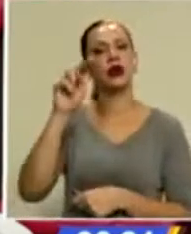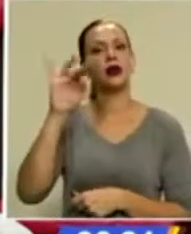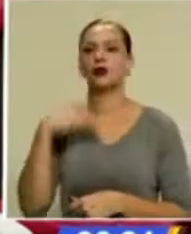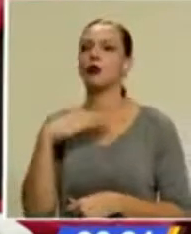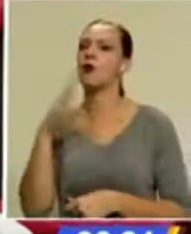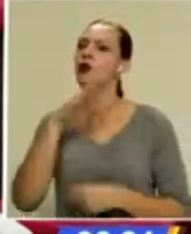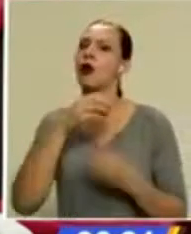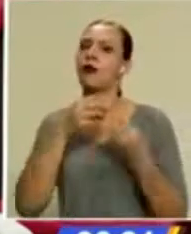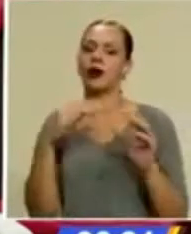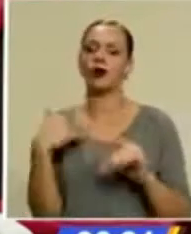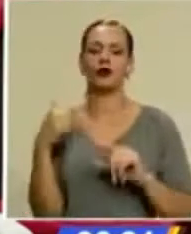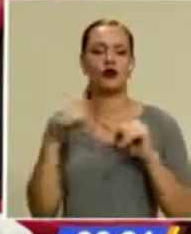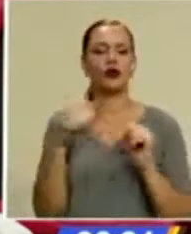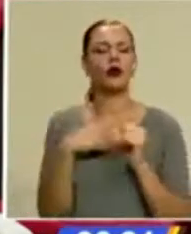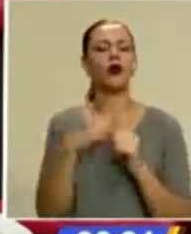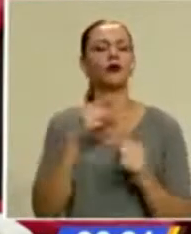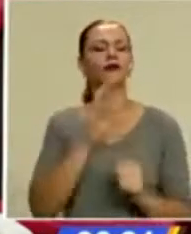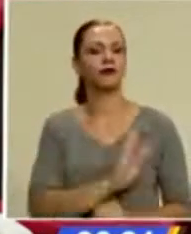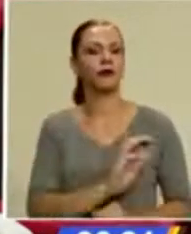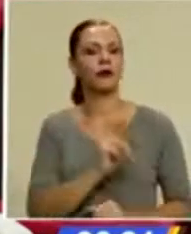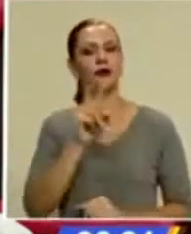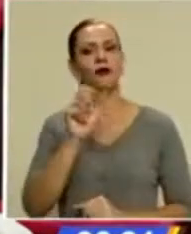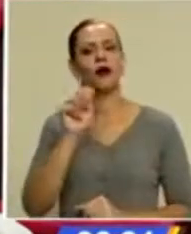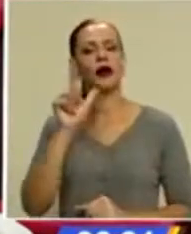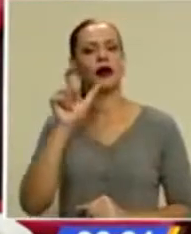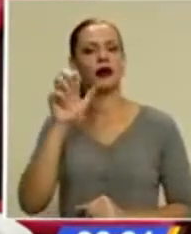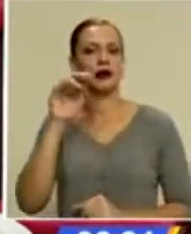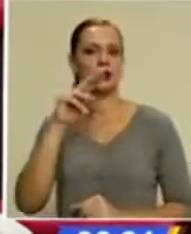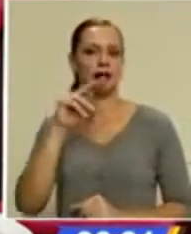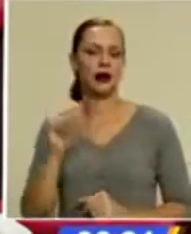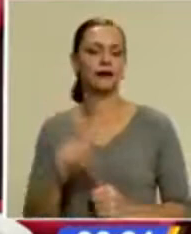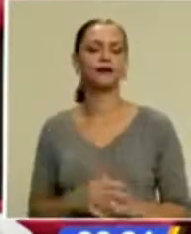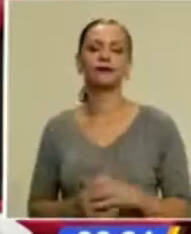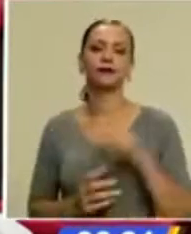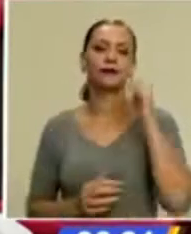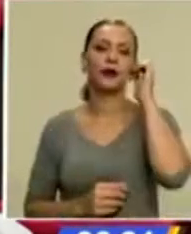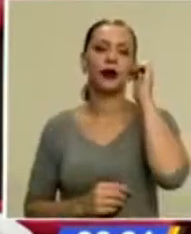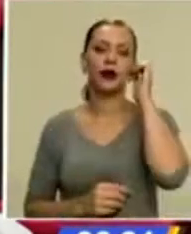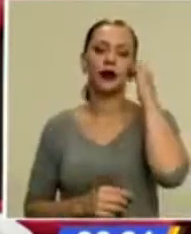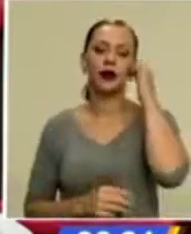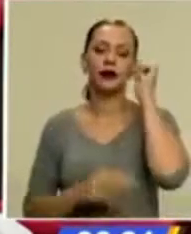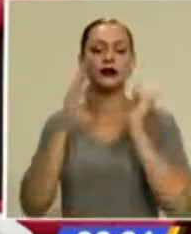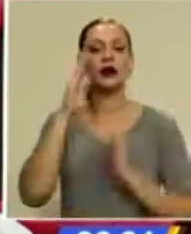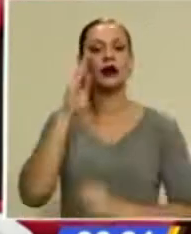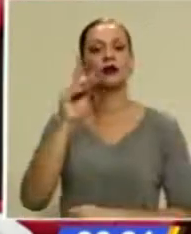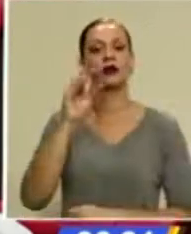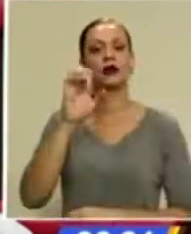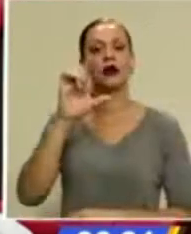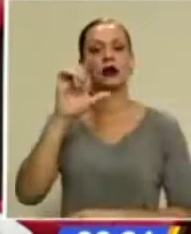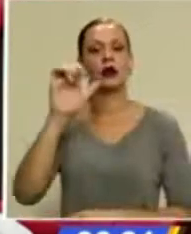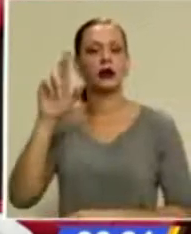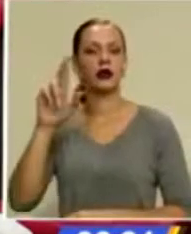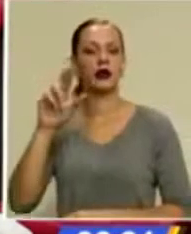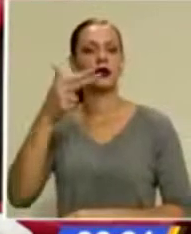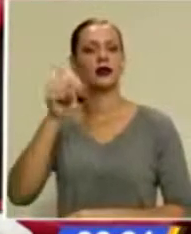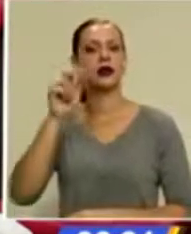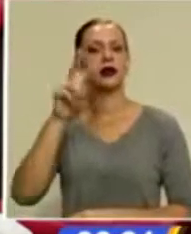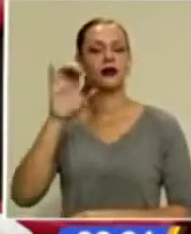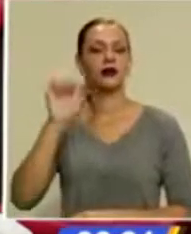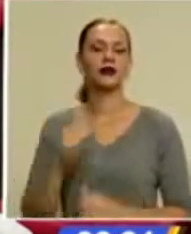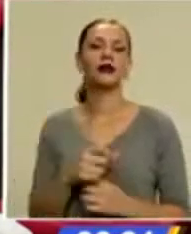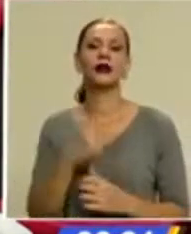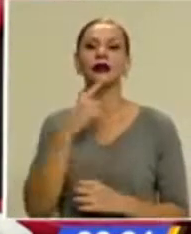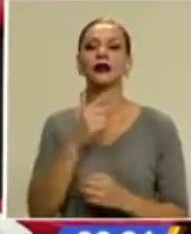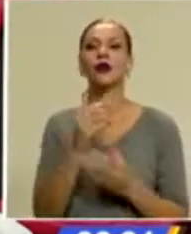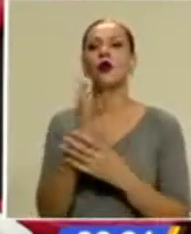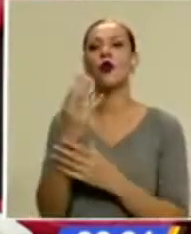me lo pierdo, aquí estoy con mi princesa Valentina Villegas. Saludos para Deiler Chávez. Sergio,